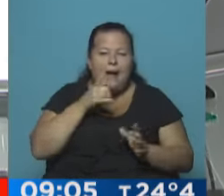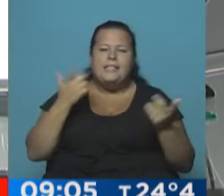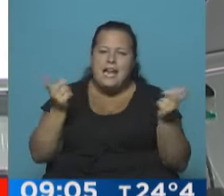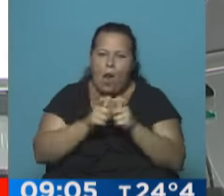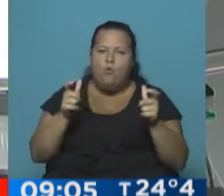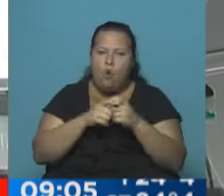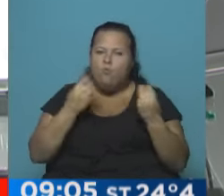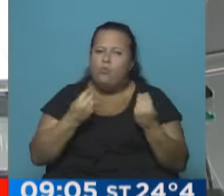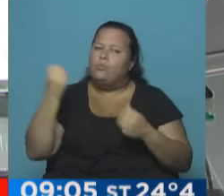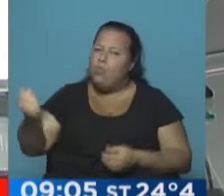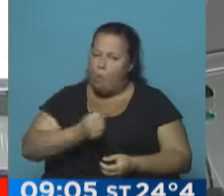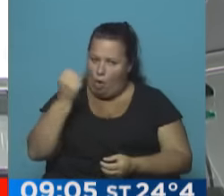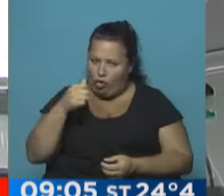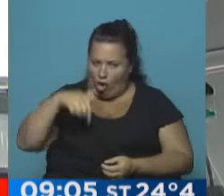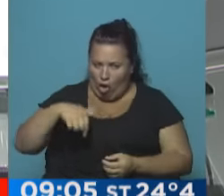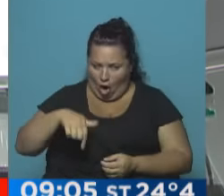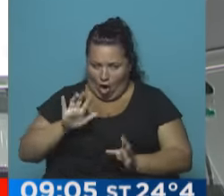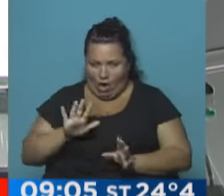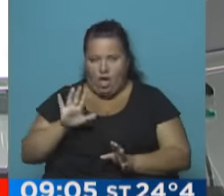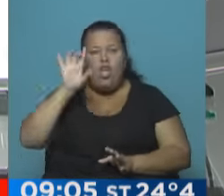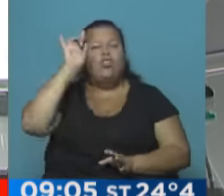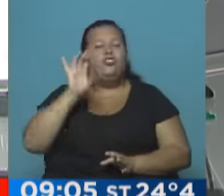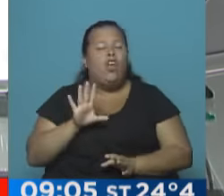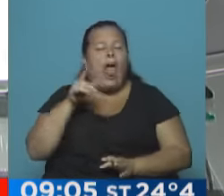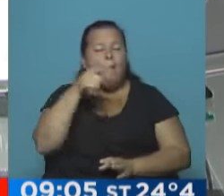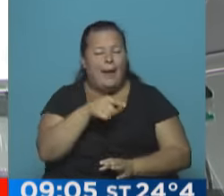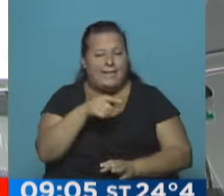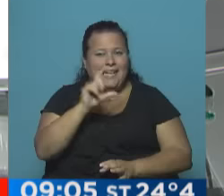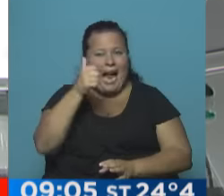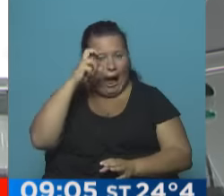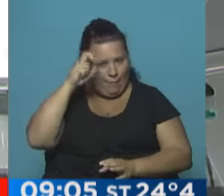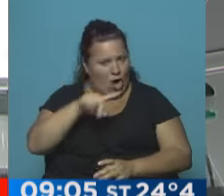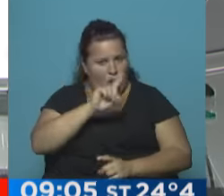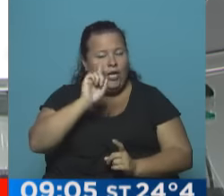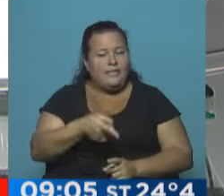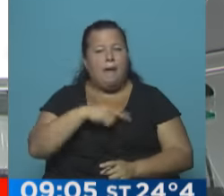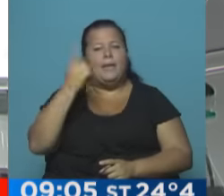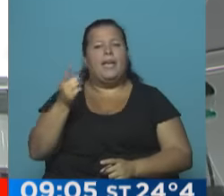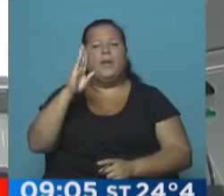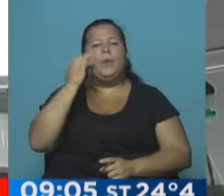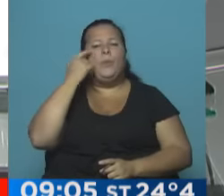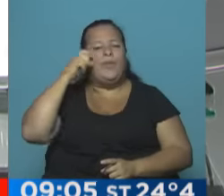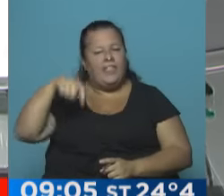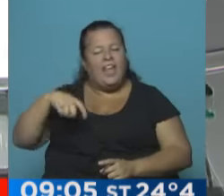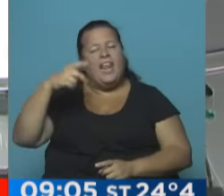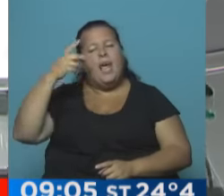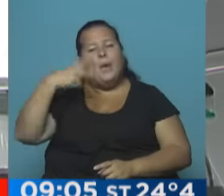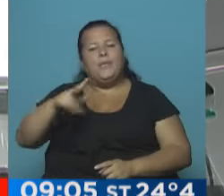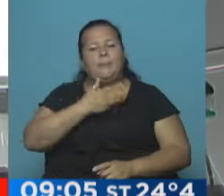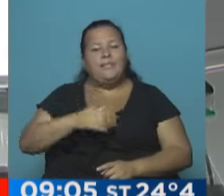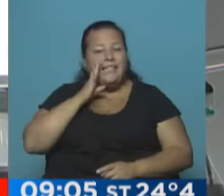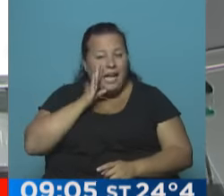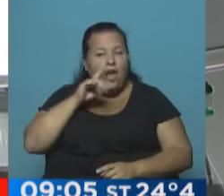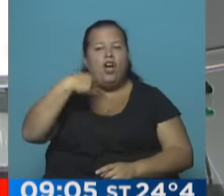reuniones muy importantes en el día de hoy no solamente con Cameron seguirá biden el vicepresidente de Estados Unidos